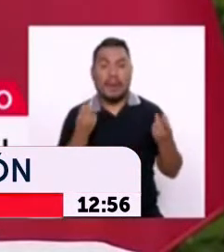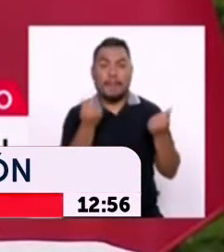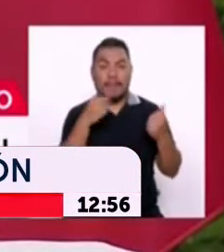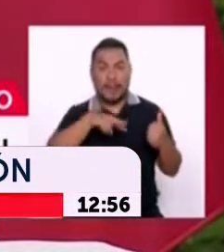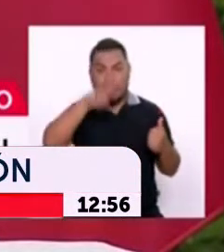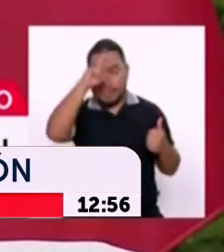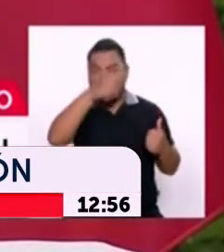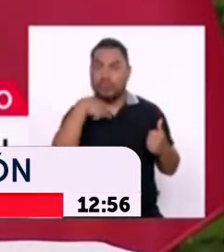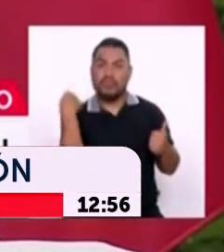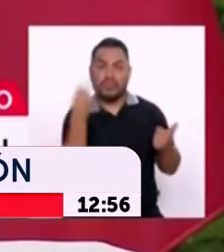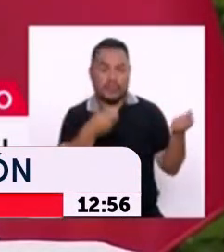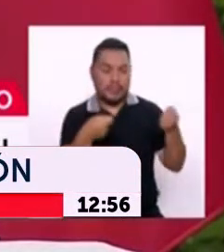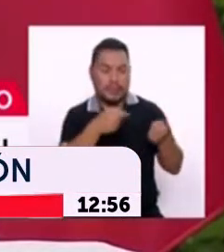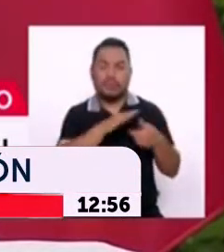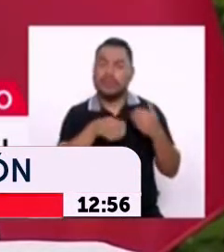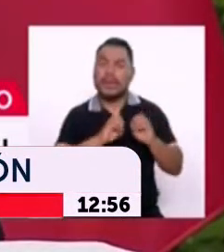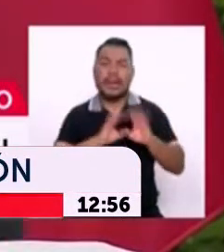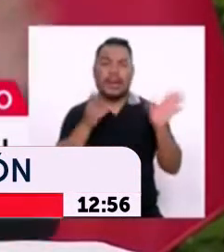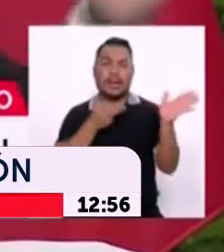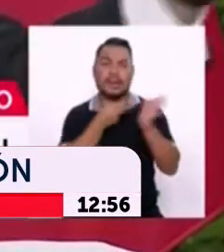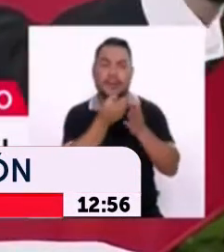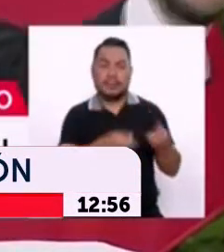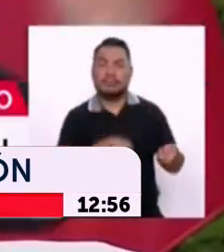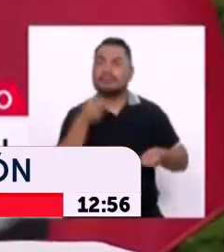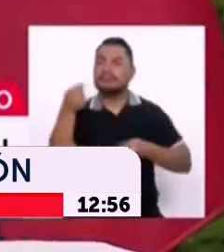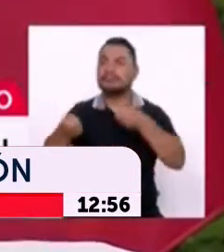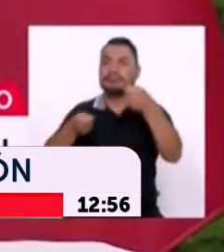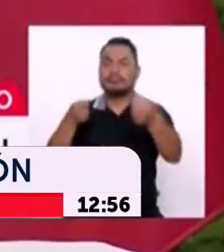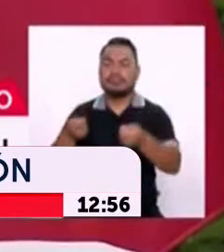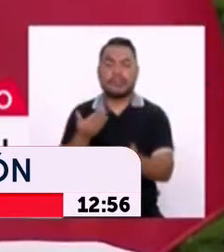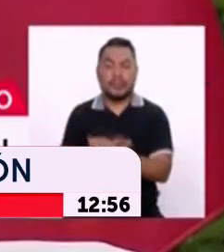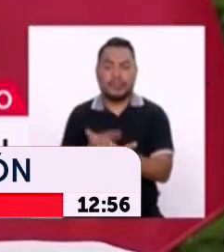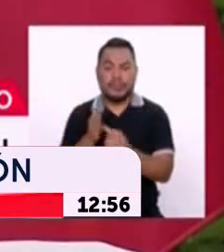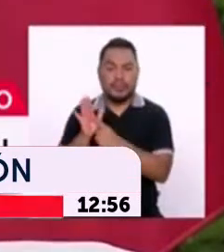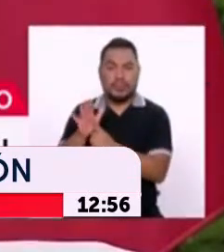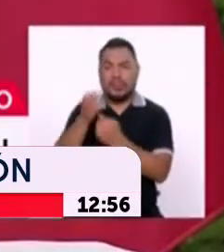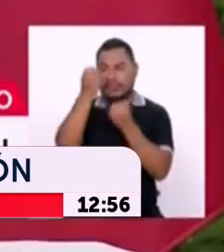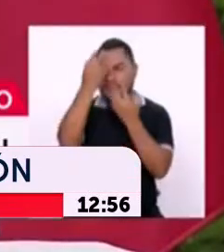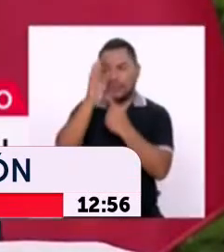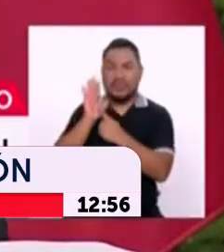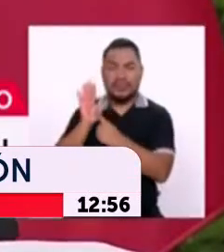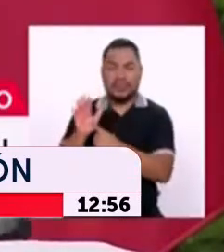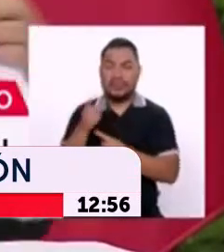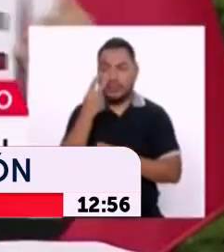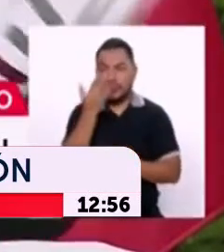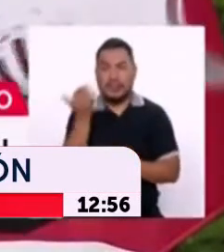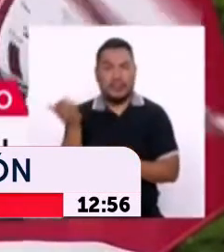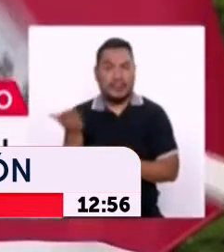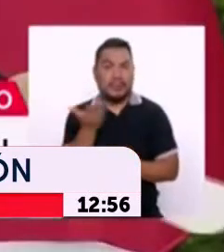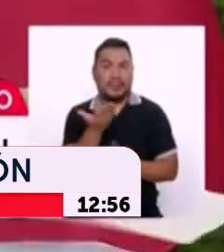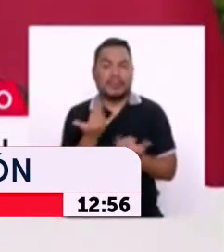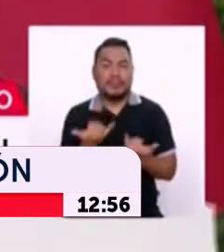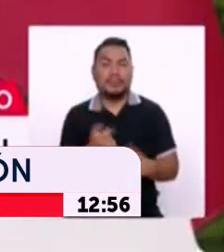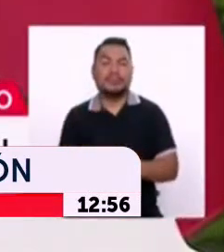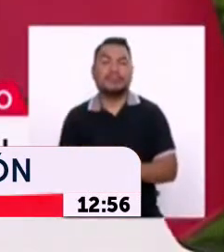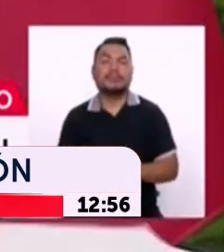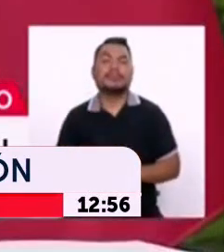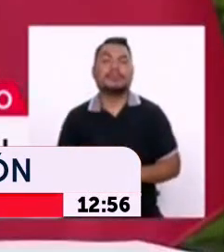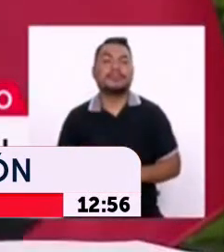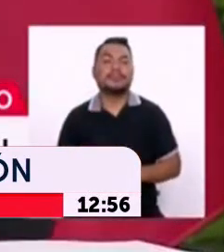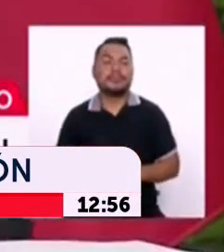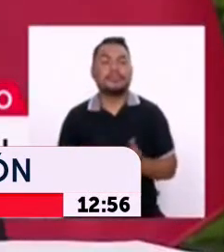todos los peruanos de la manera más transparente y eficiente, y se demuestra en las cifras que ustedes están apreciando en estos